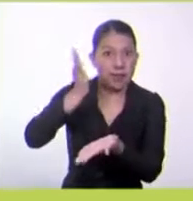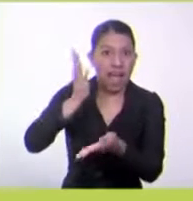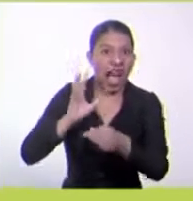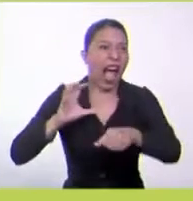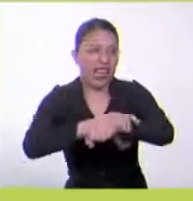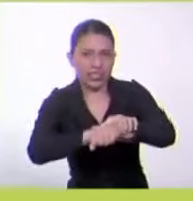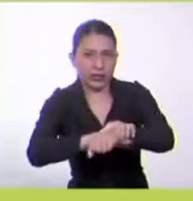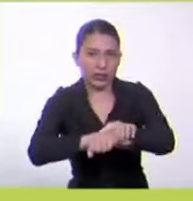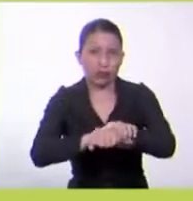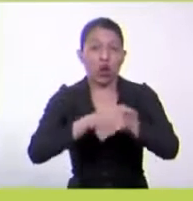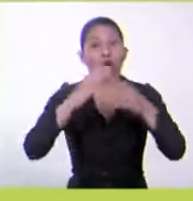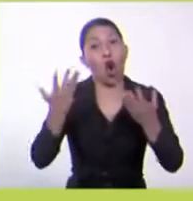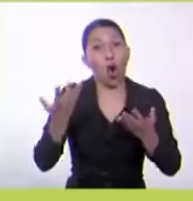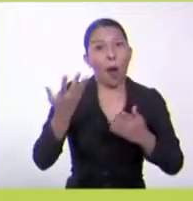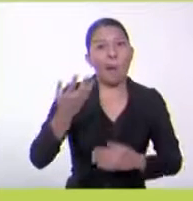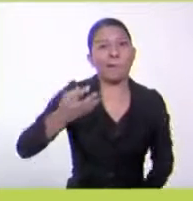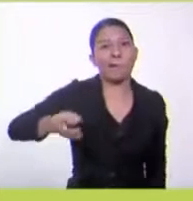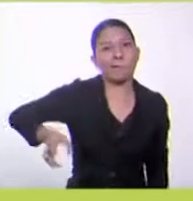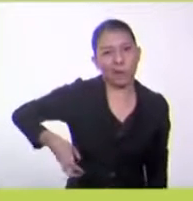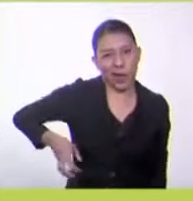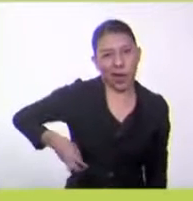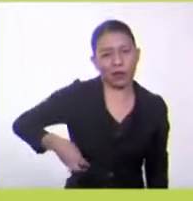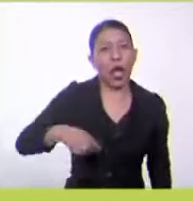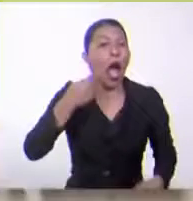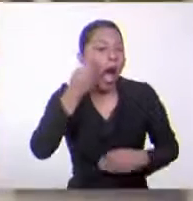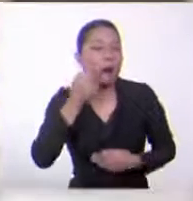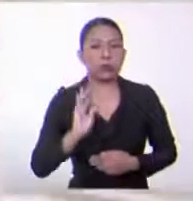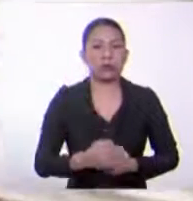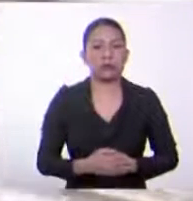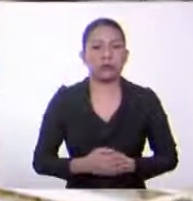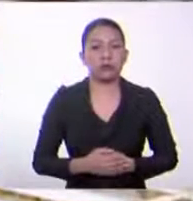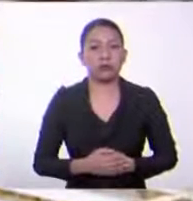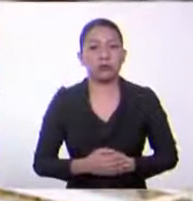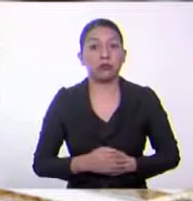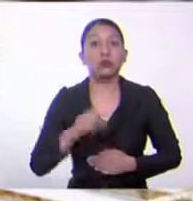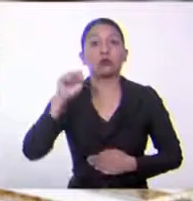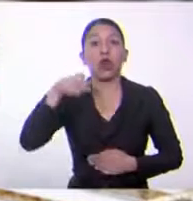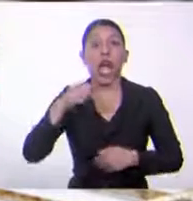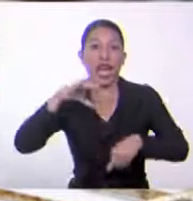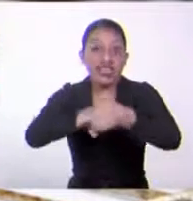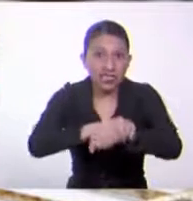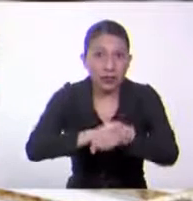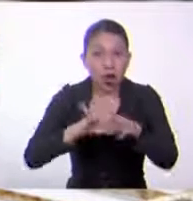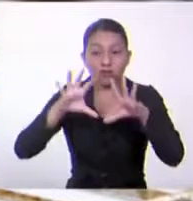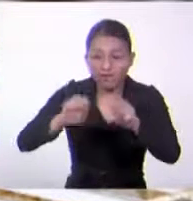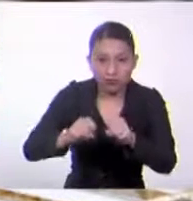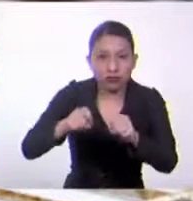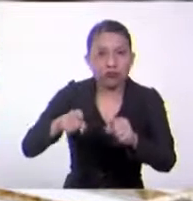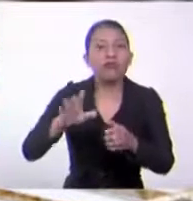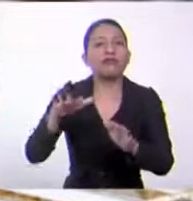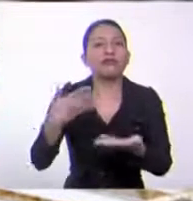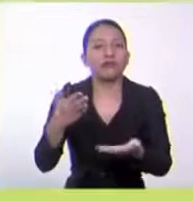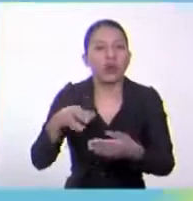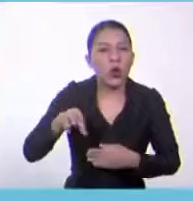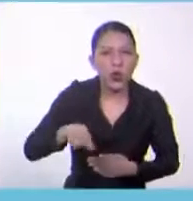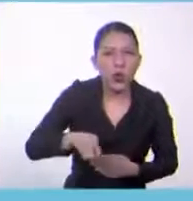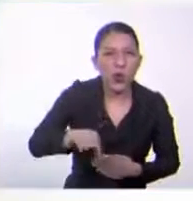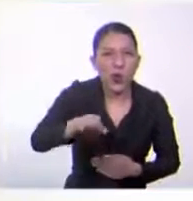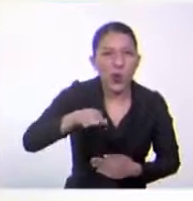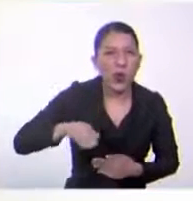ser una acción de engaño. Ejemplo, podemos atrapar una rata con una trampa.